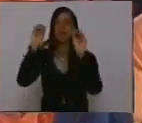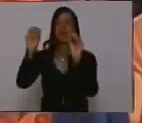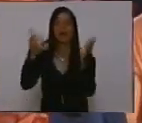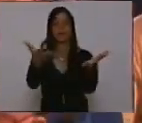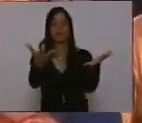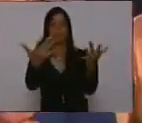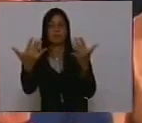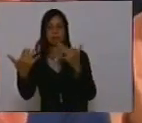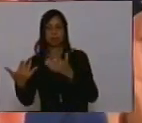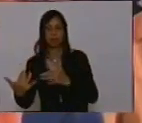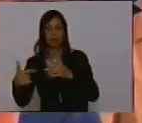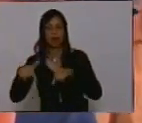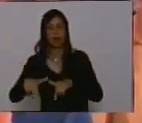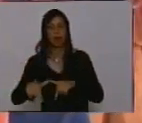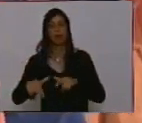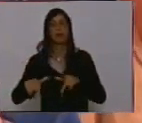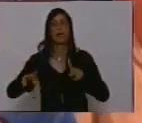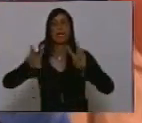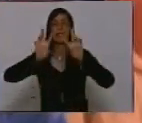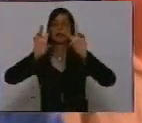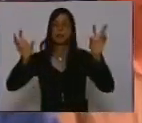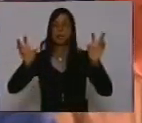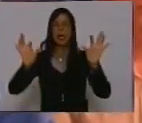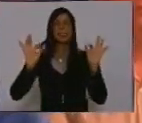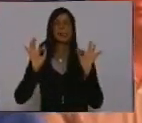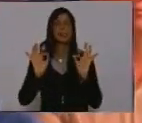debate de su capítulo especial.